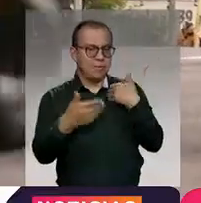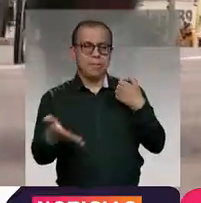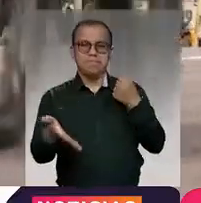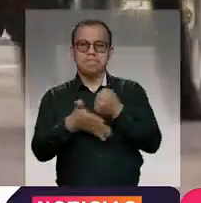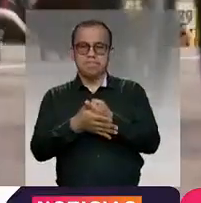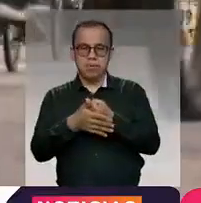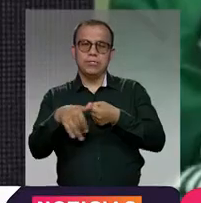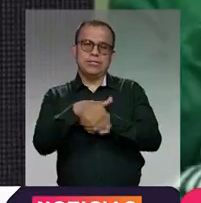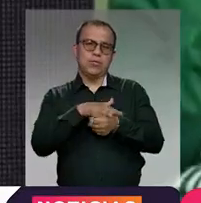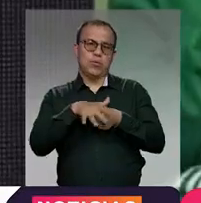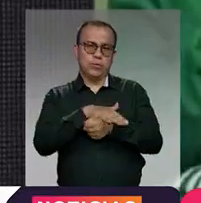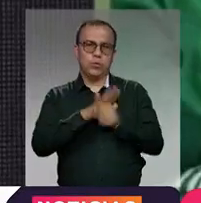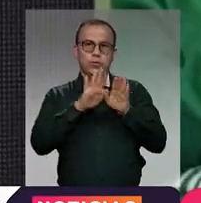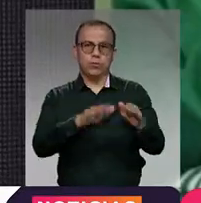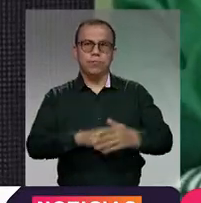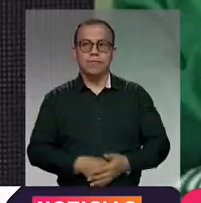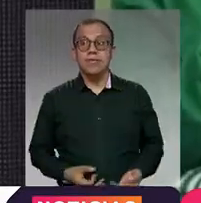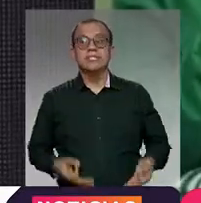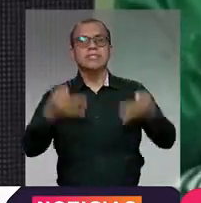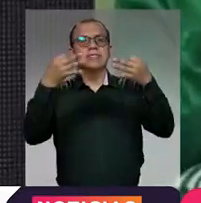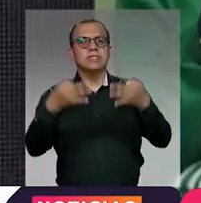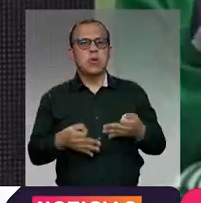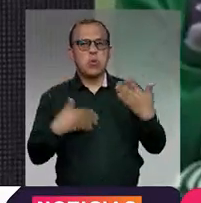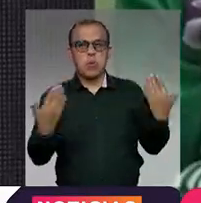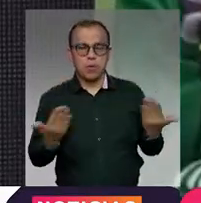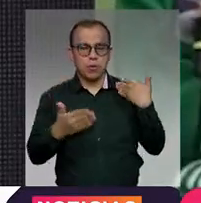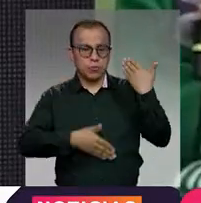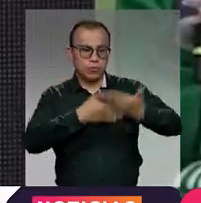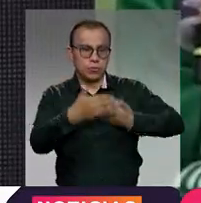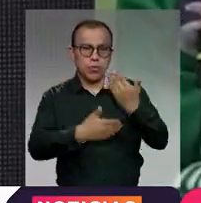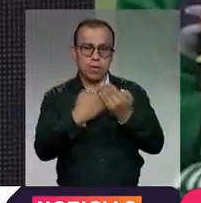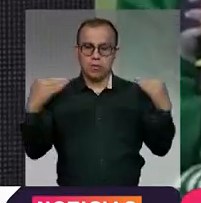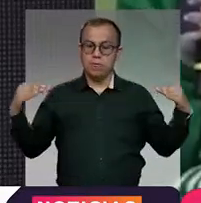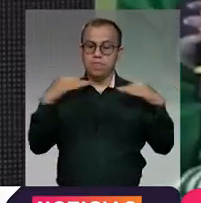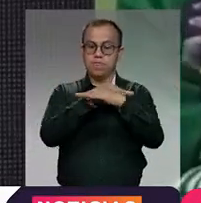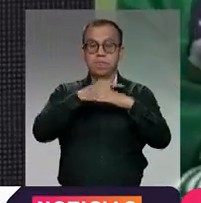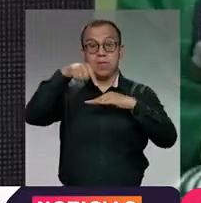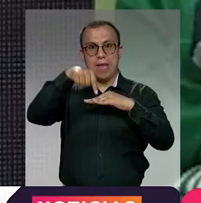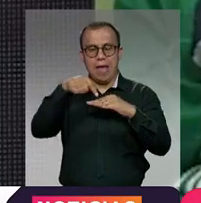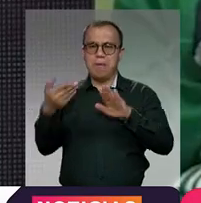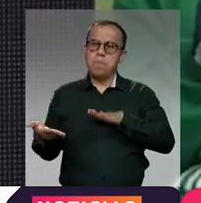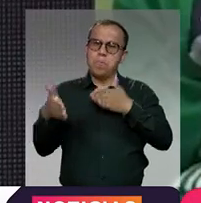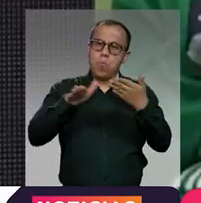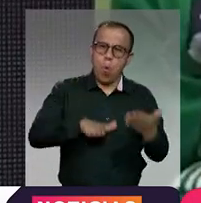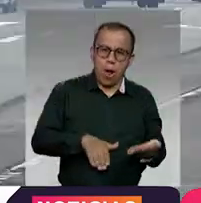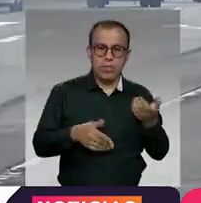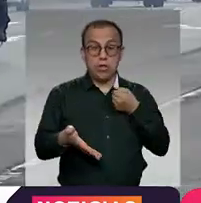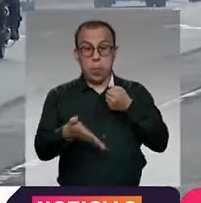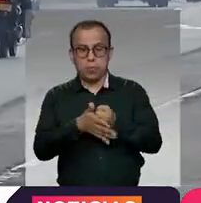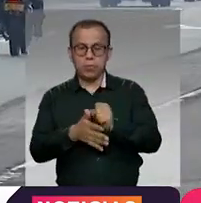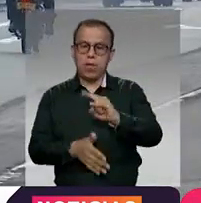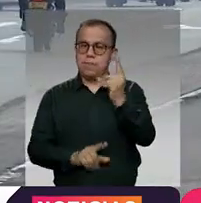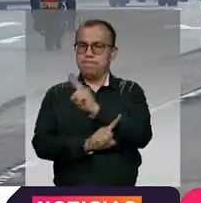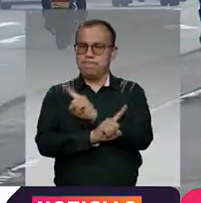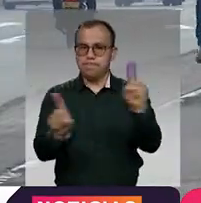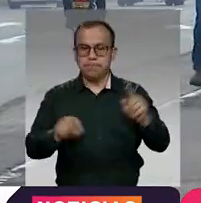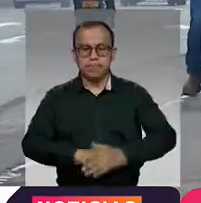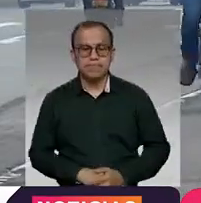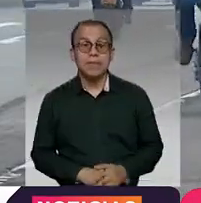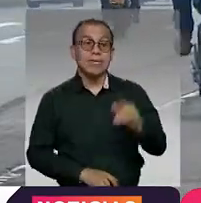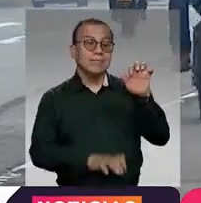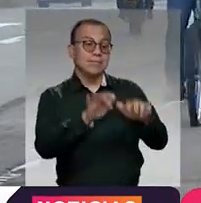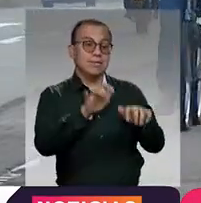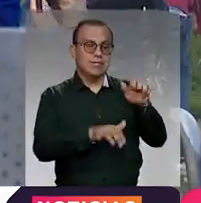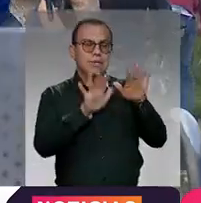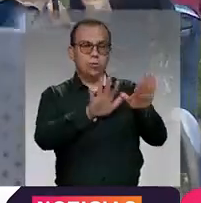torno a los ciclistas. En seguridad vial, en que no haya accidentes ni muertes de ciclistas. El secretario de Movilidad manifestó